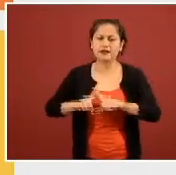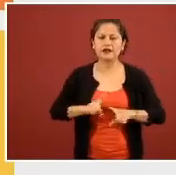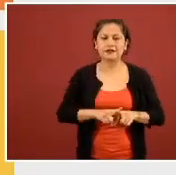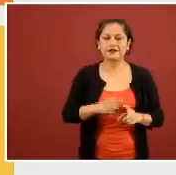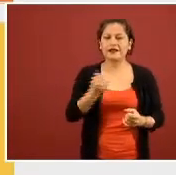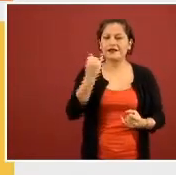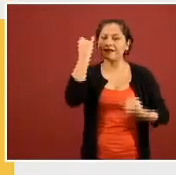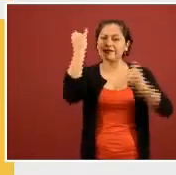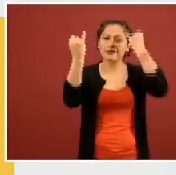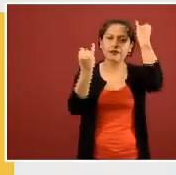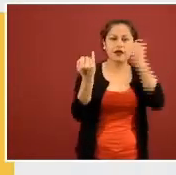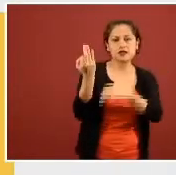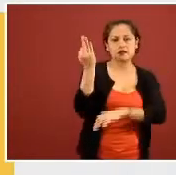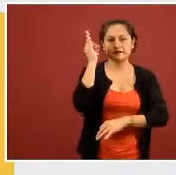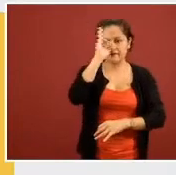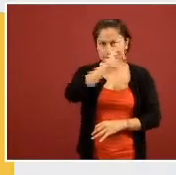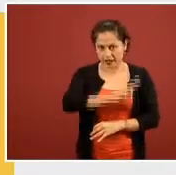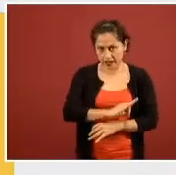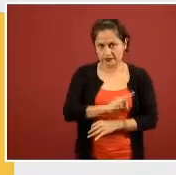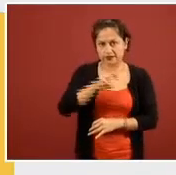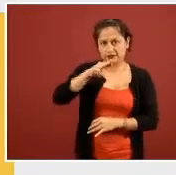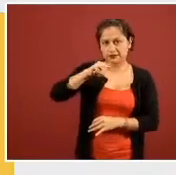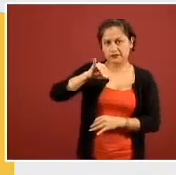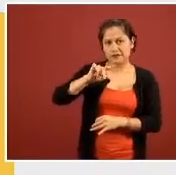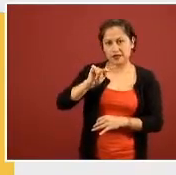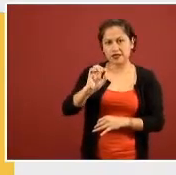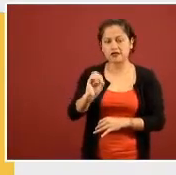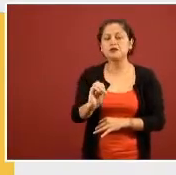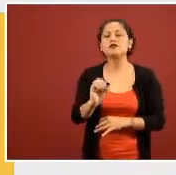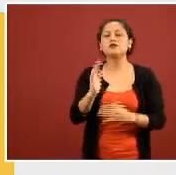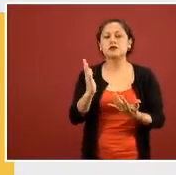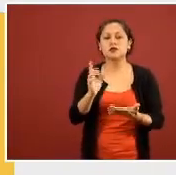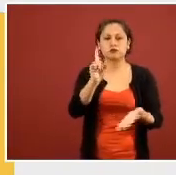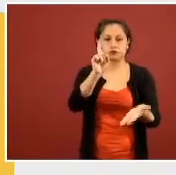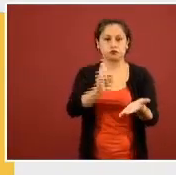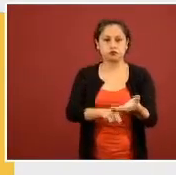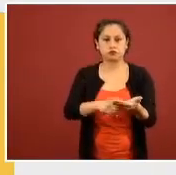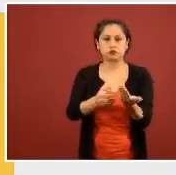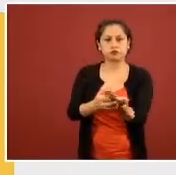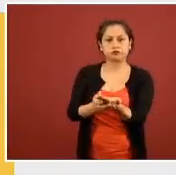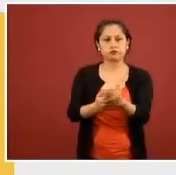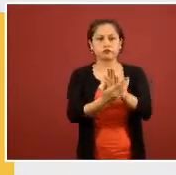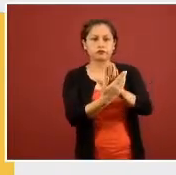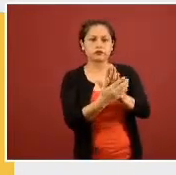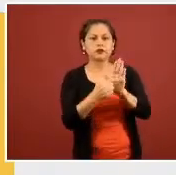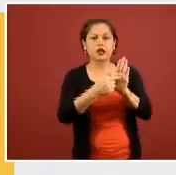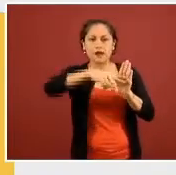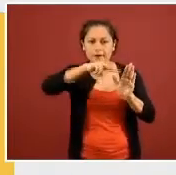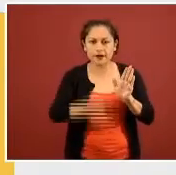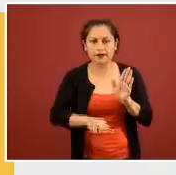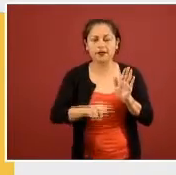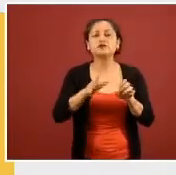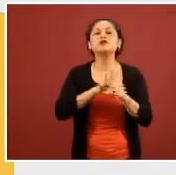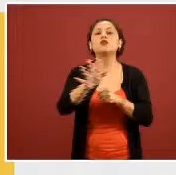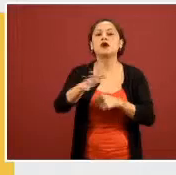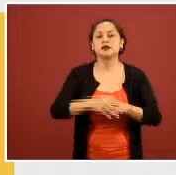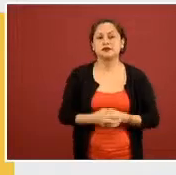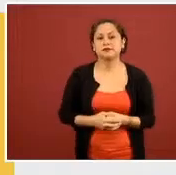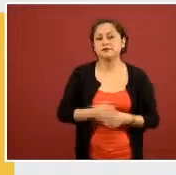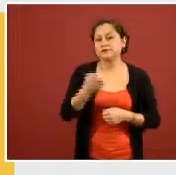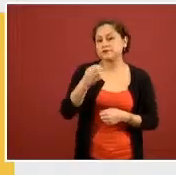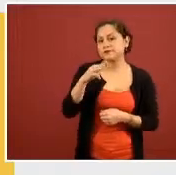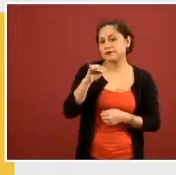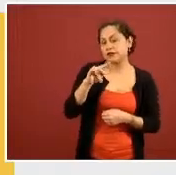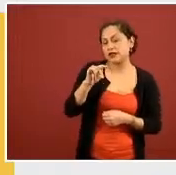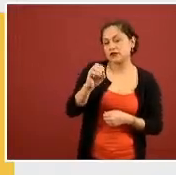hecho de tocar la imagen, despliega su realidad. ¿Cuál es el mito? El nuevo